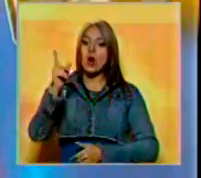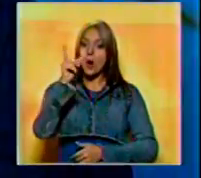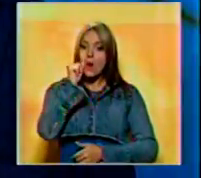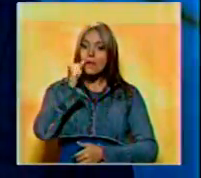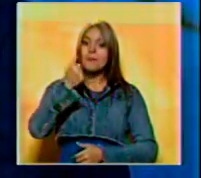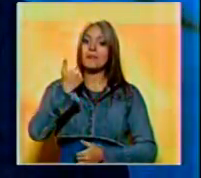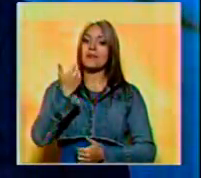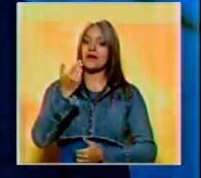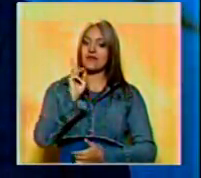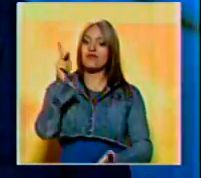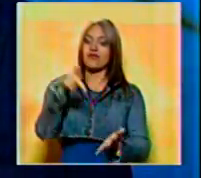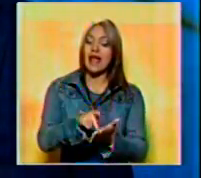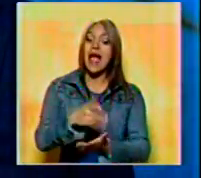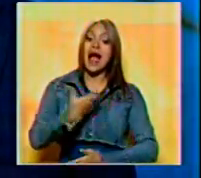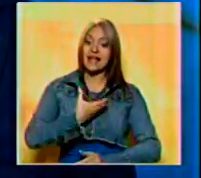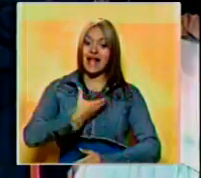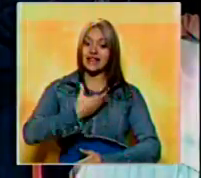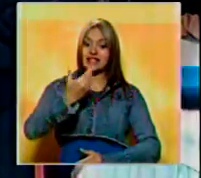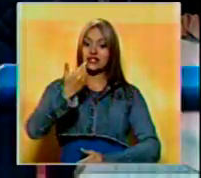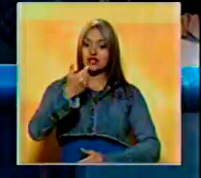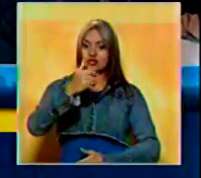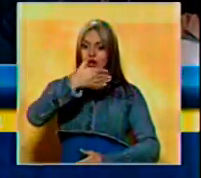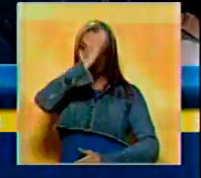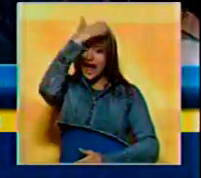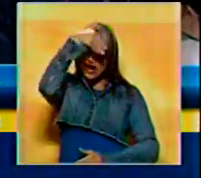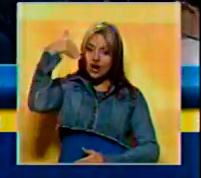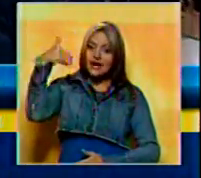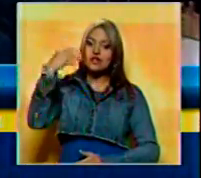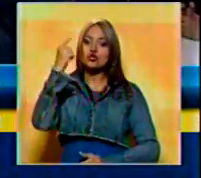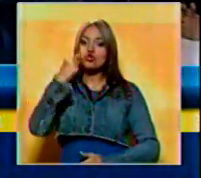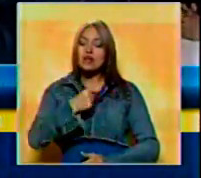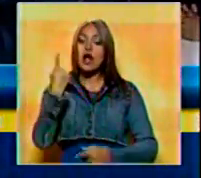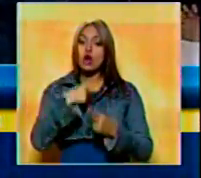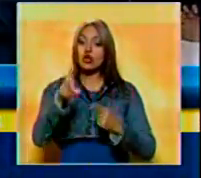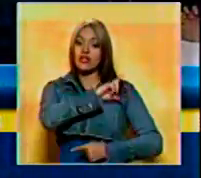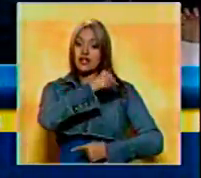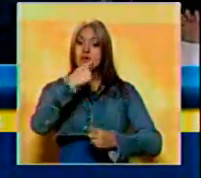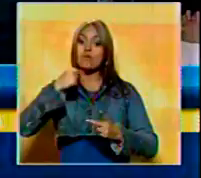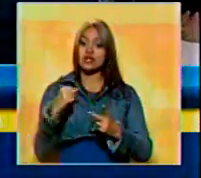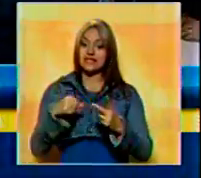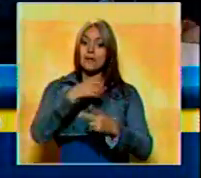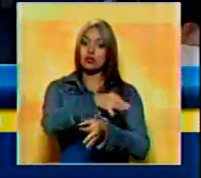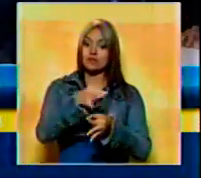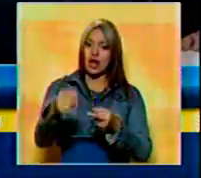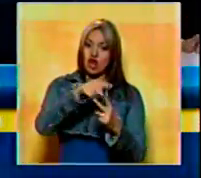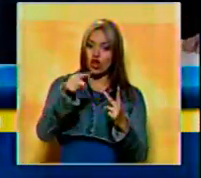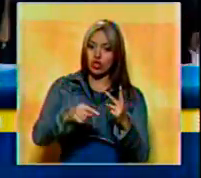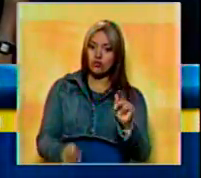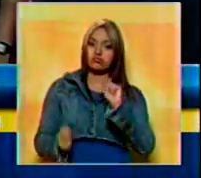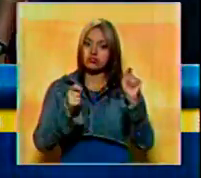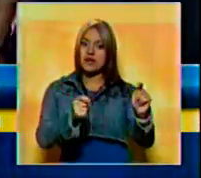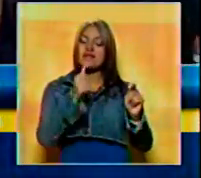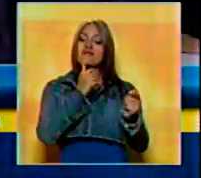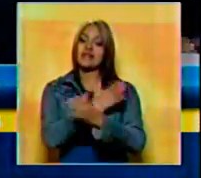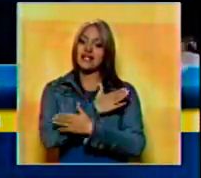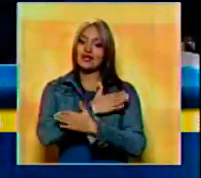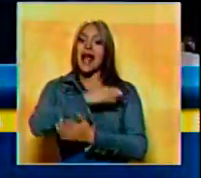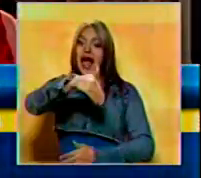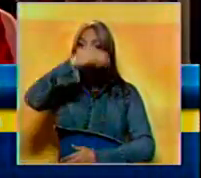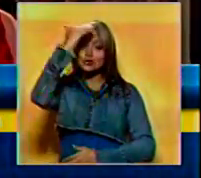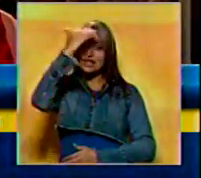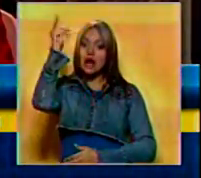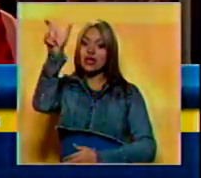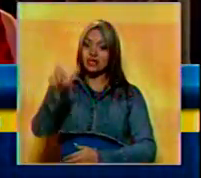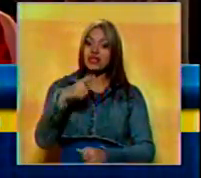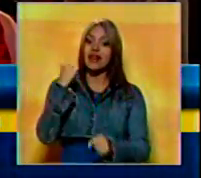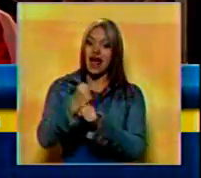Morón, el alcalde de Sucre, Carlos Ocariz, y el director de la Policía Municipal, Manuel Furelos, entregaron los reconocimientos a los